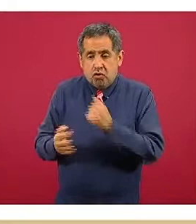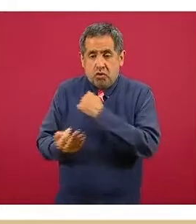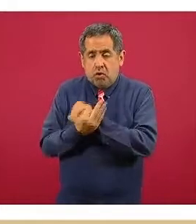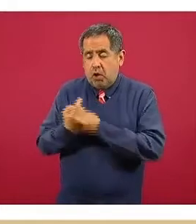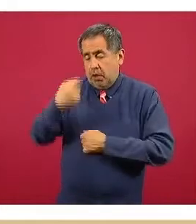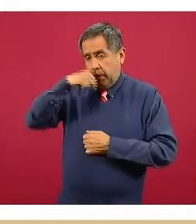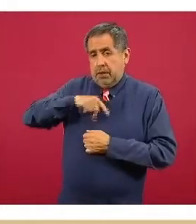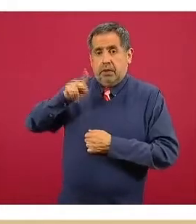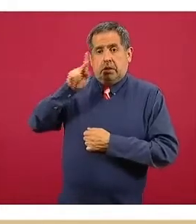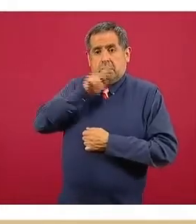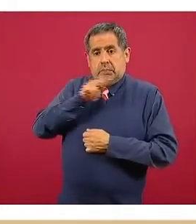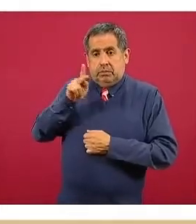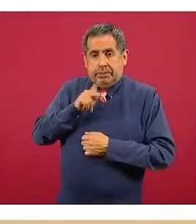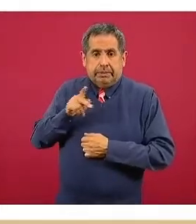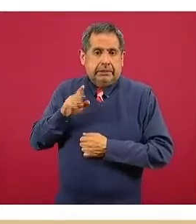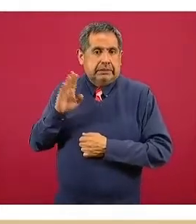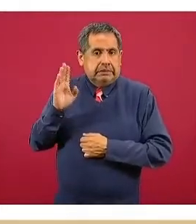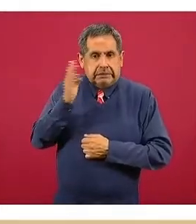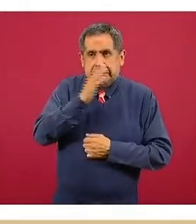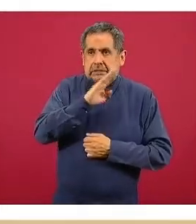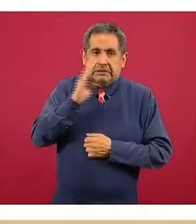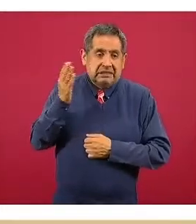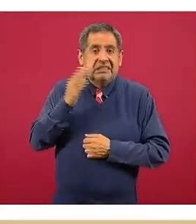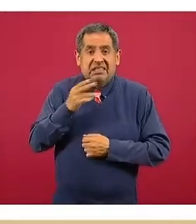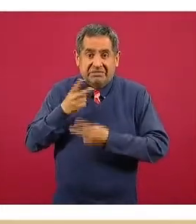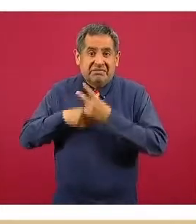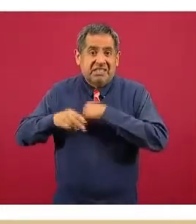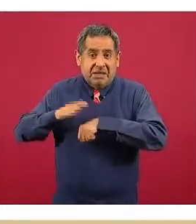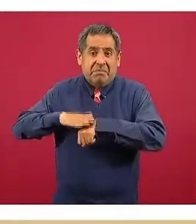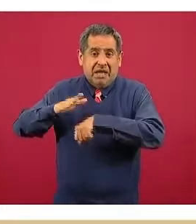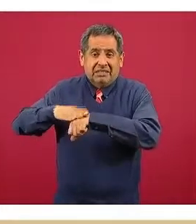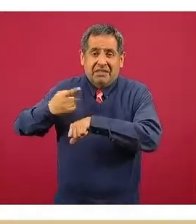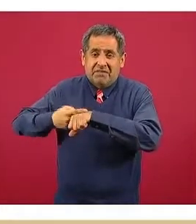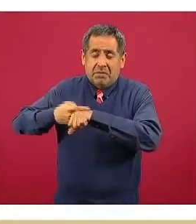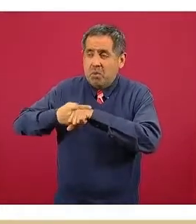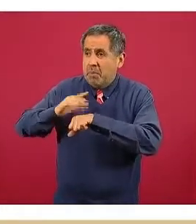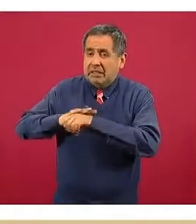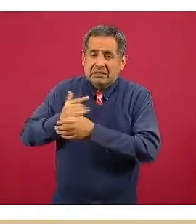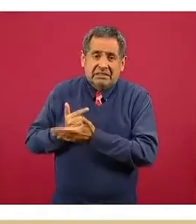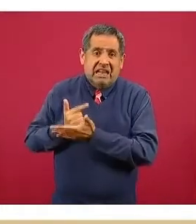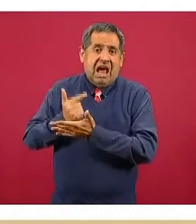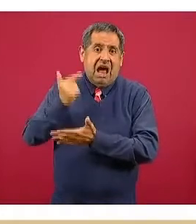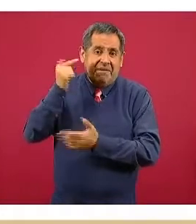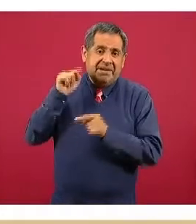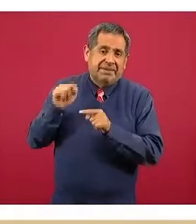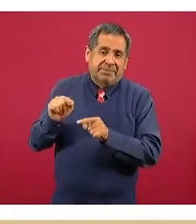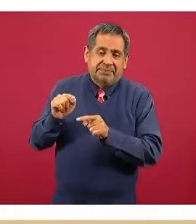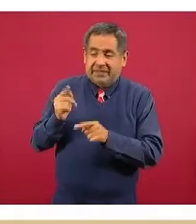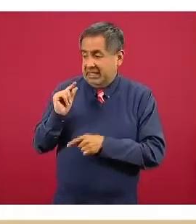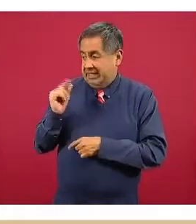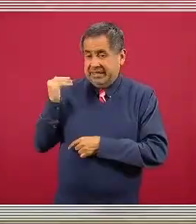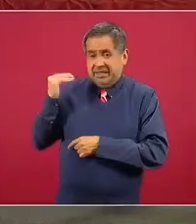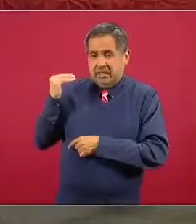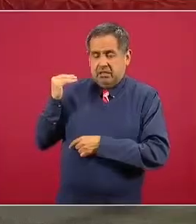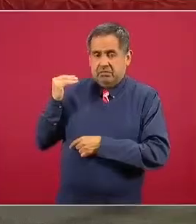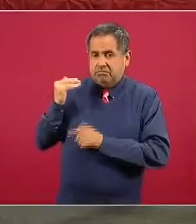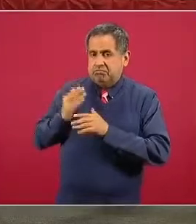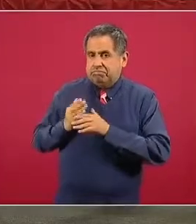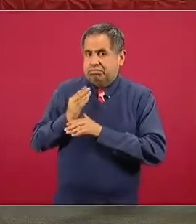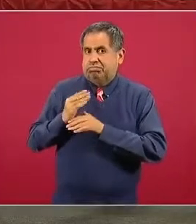donde estuvieron fluctuando dentro ya de un rango amarillo, pero además en los últimos días lograron